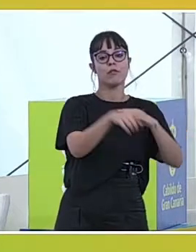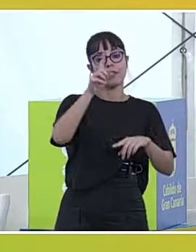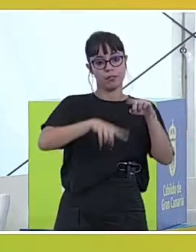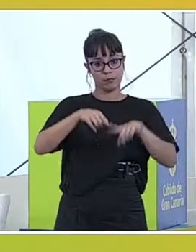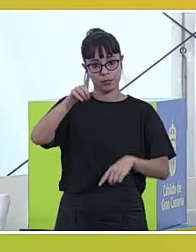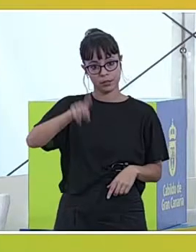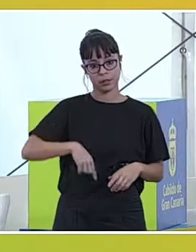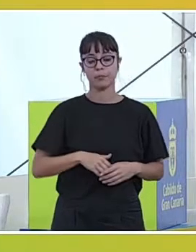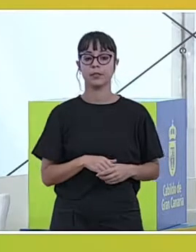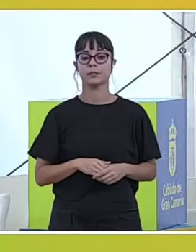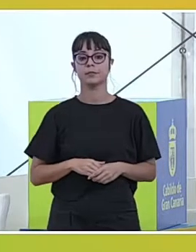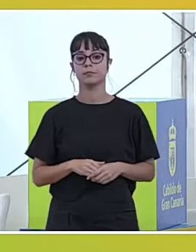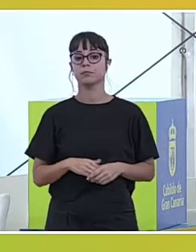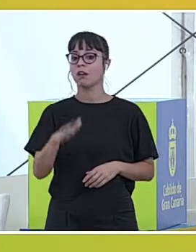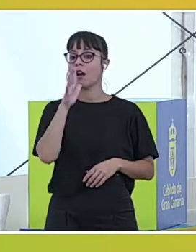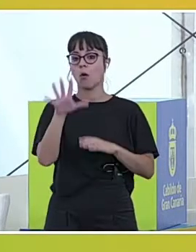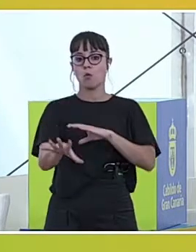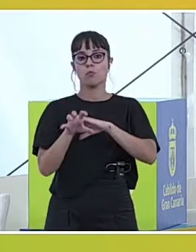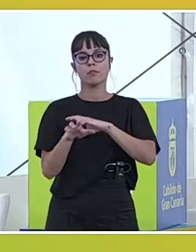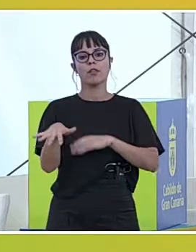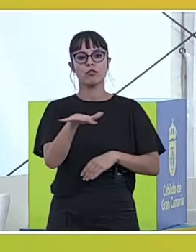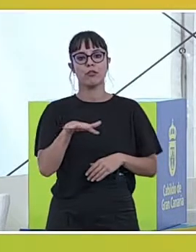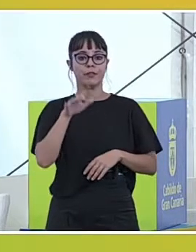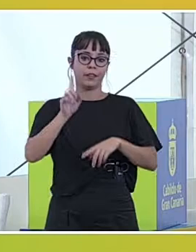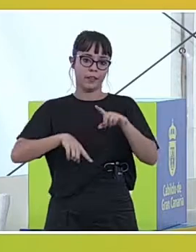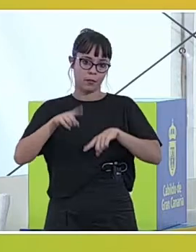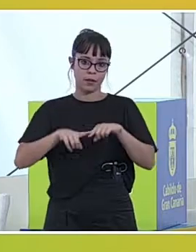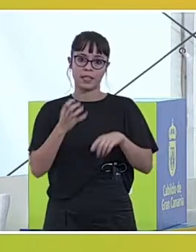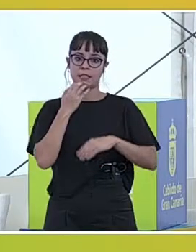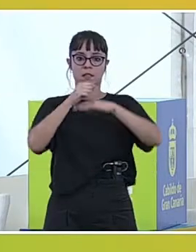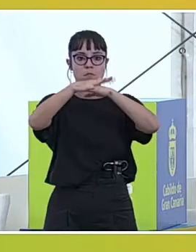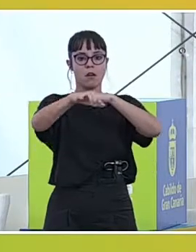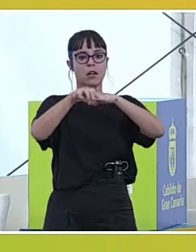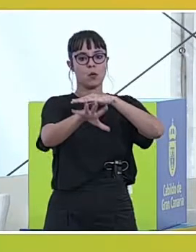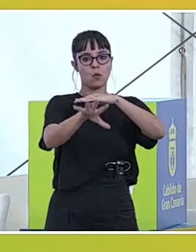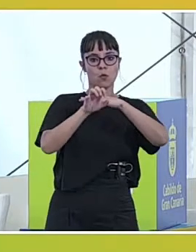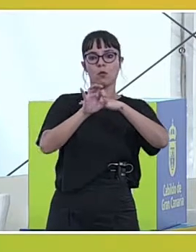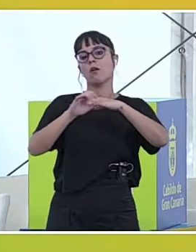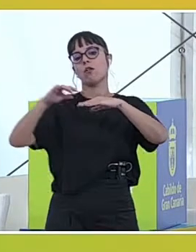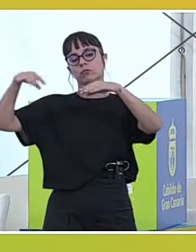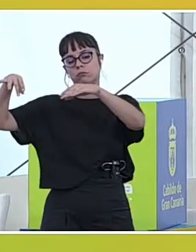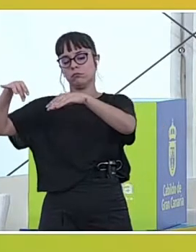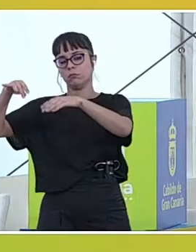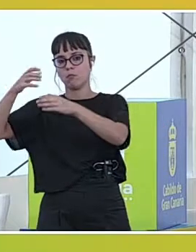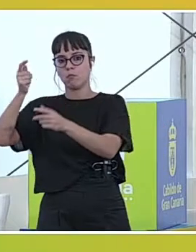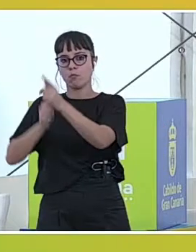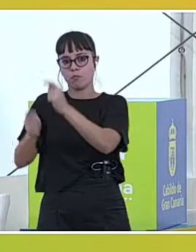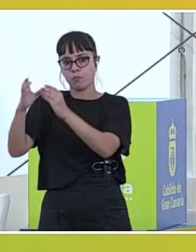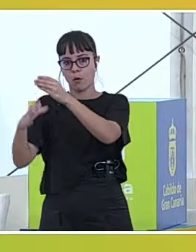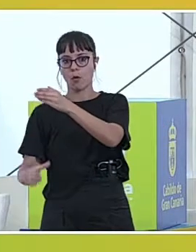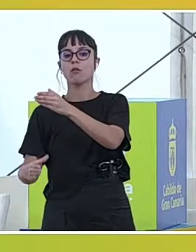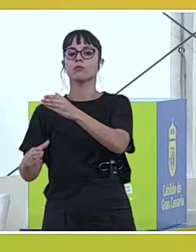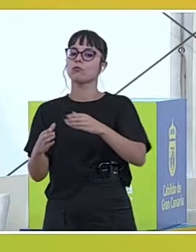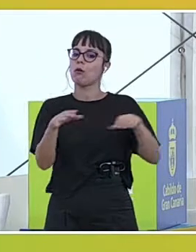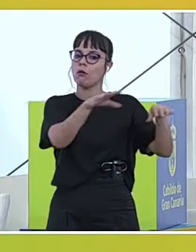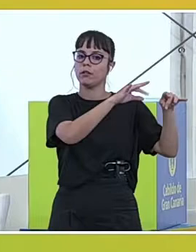mar, o esa toma de agua de mar, y de la captación, ya sea superficial, de pozos, si hay terrenos naturales